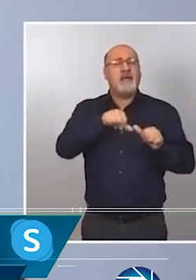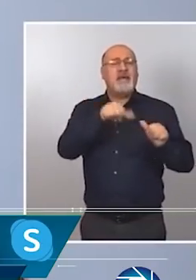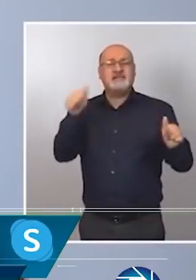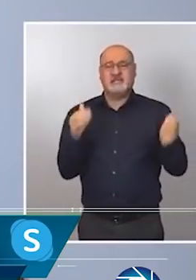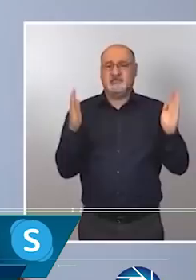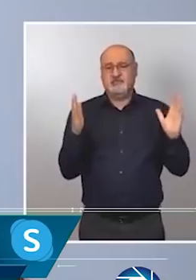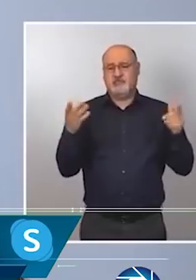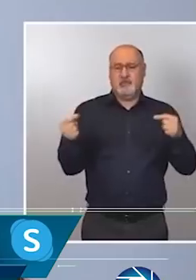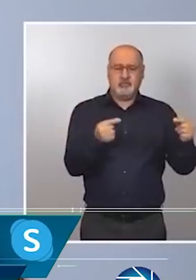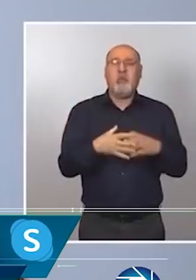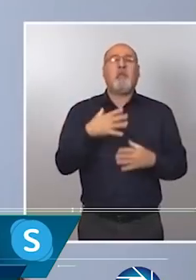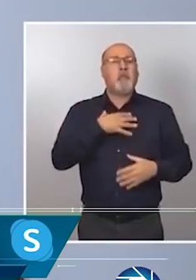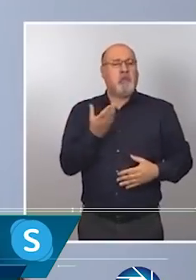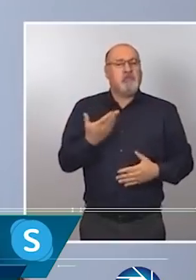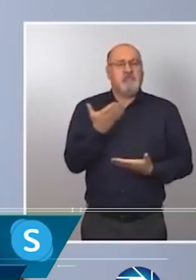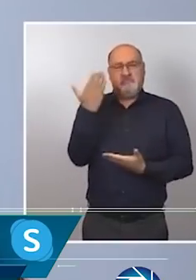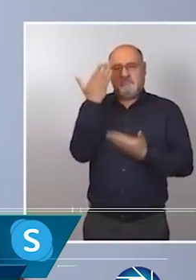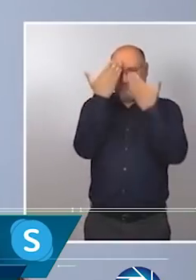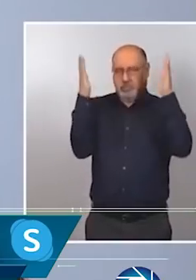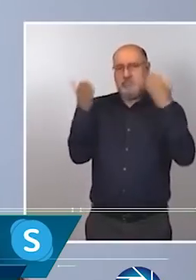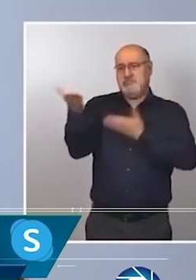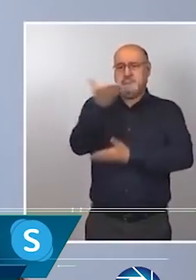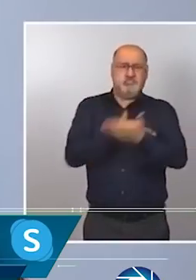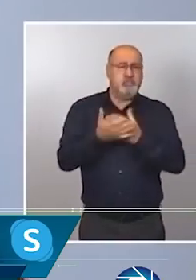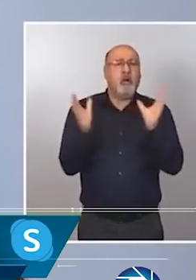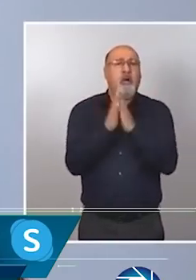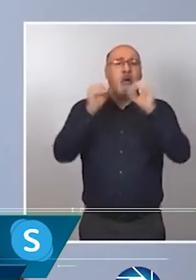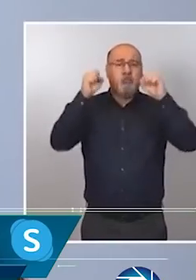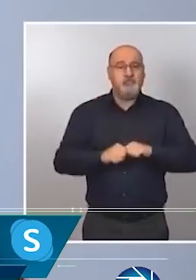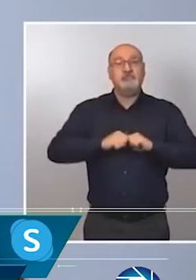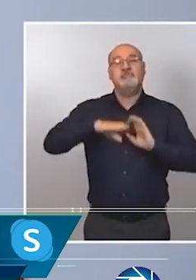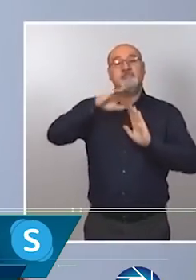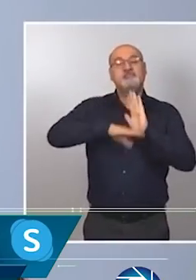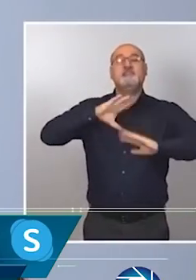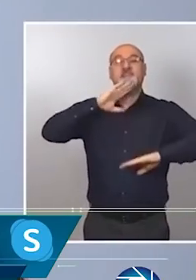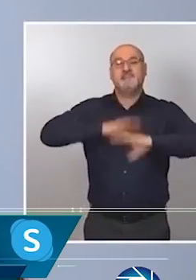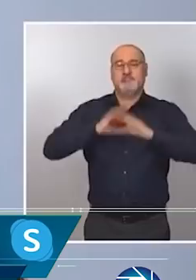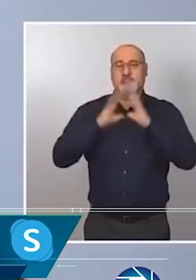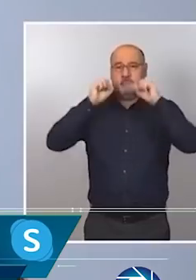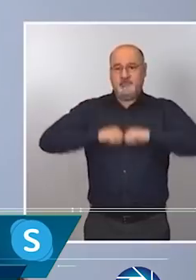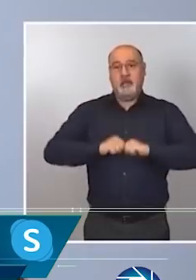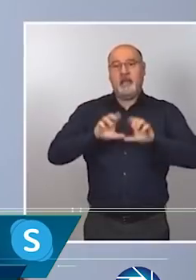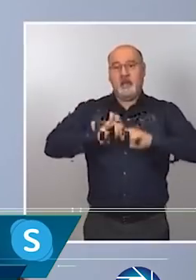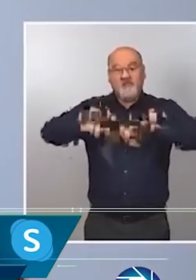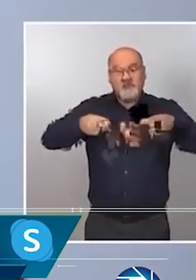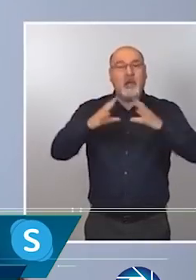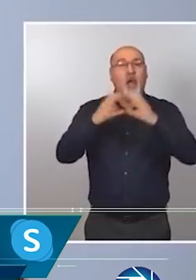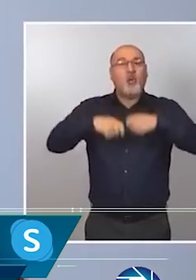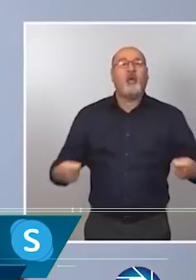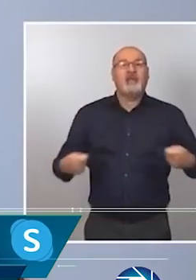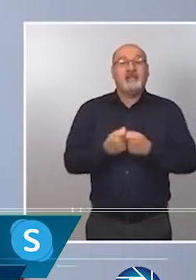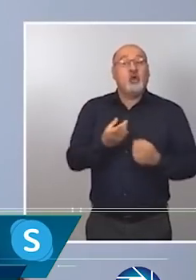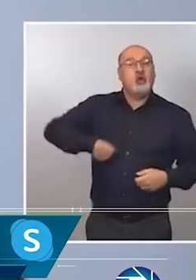que es que el otro día en la calle se estaban peleando las unas y las otras que hasta algunas se tiraron de los pelos que es un